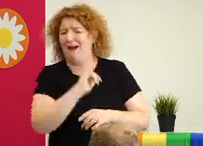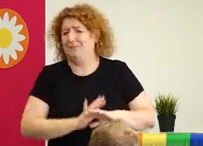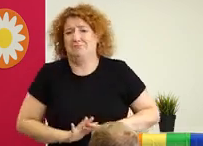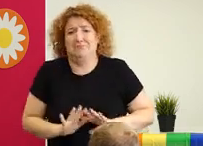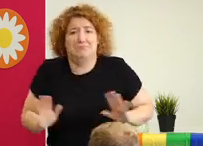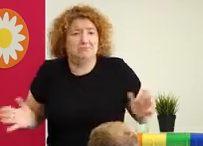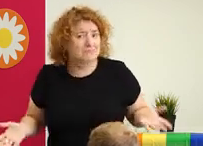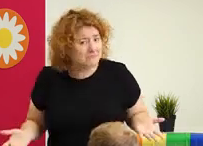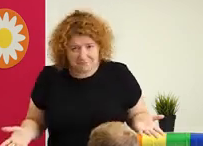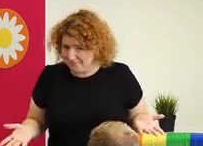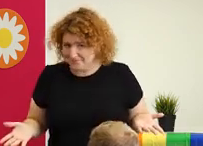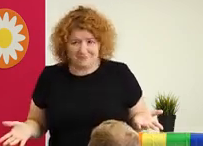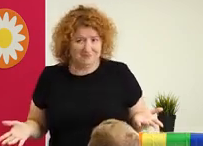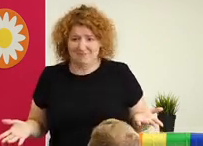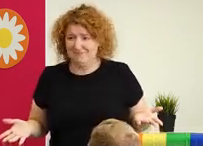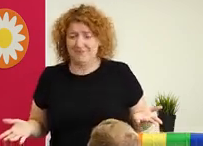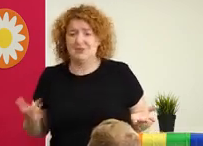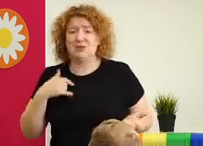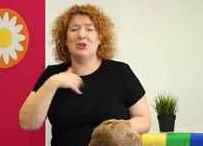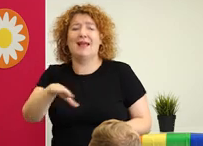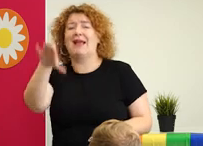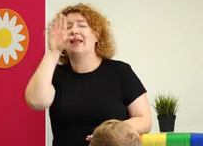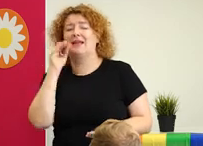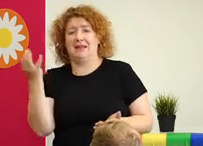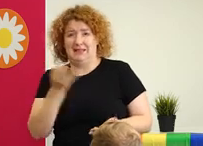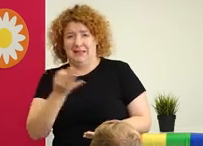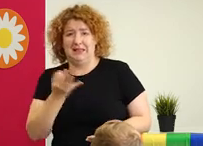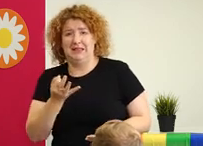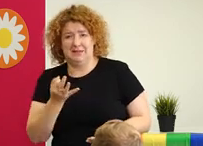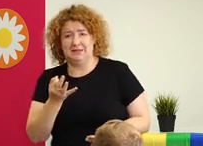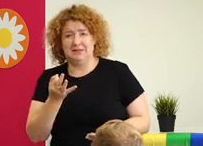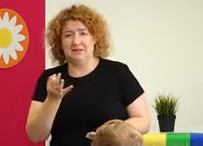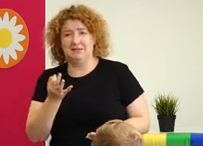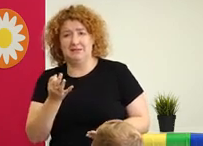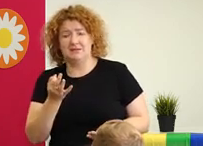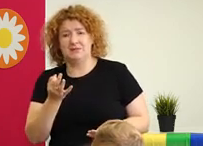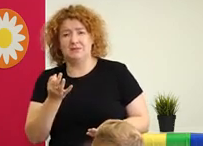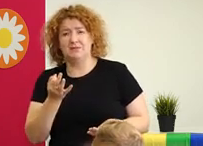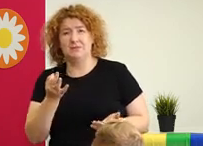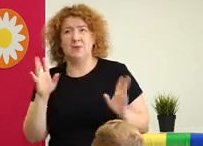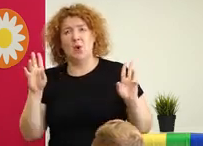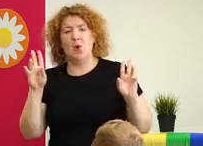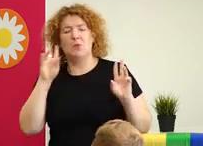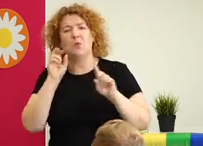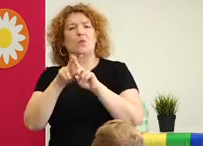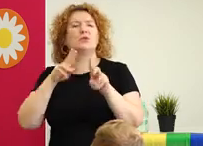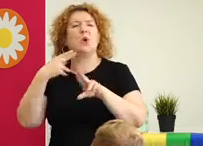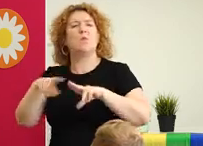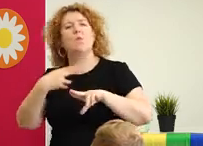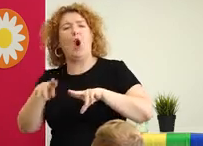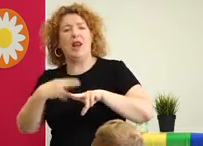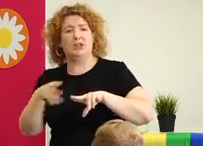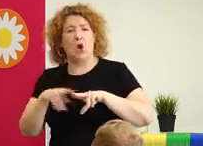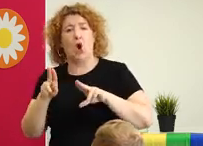tanto, lo que se desprende de esto, lejos de algún tipo de análisis político o